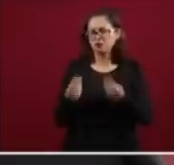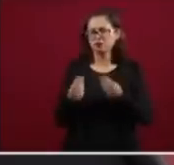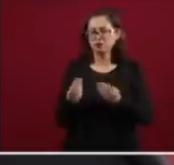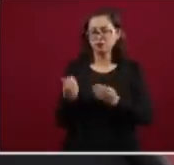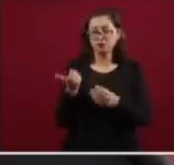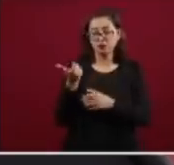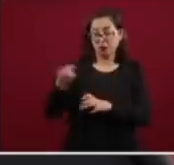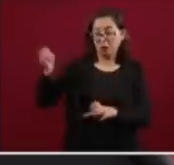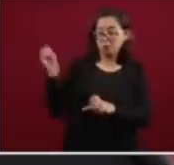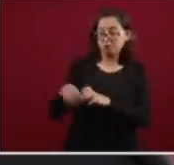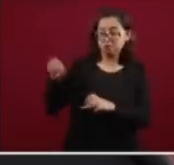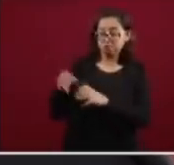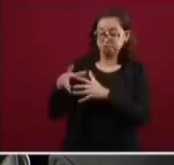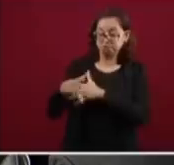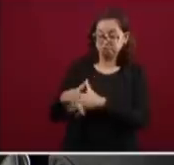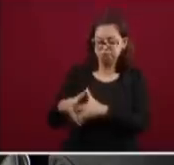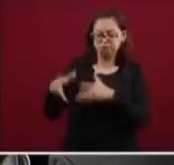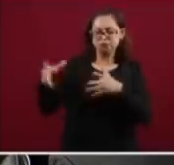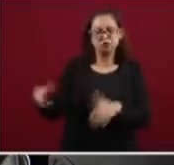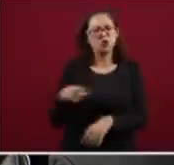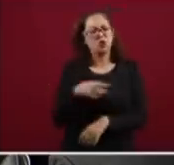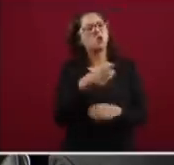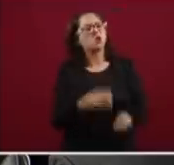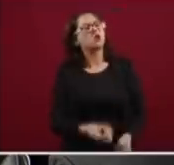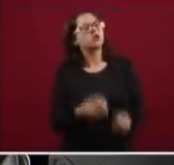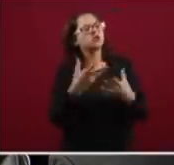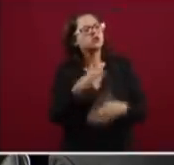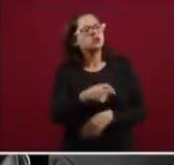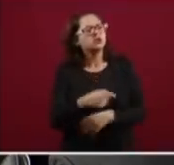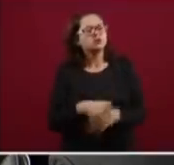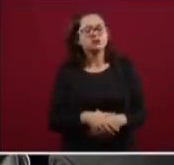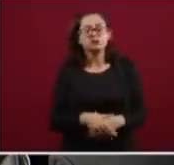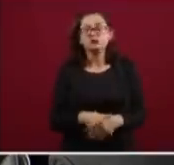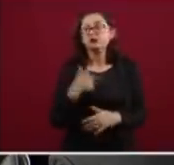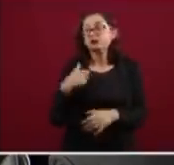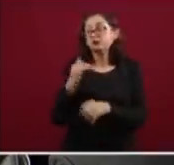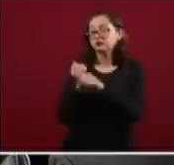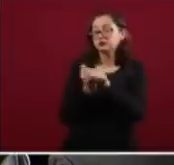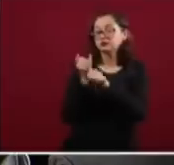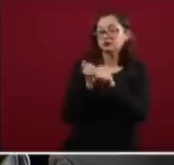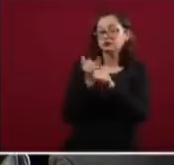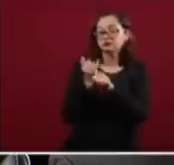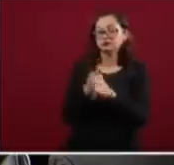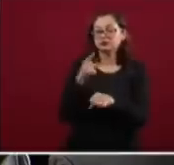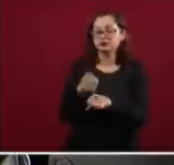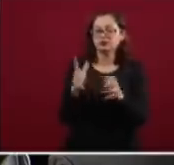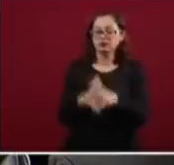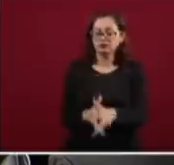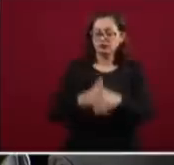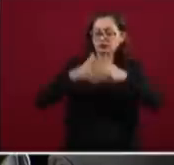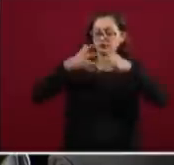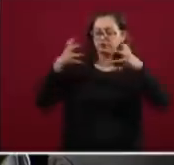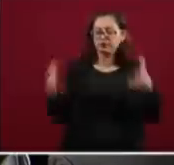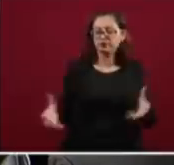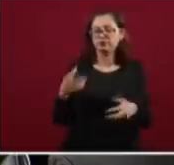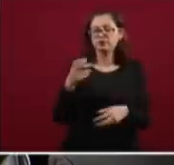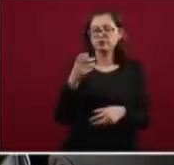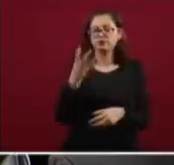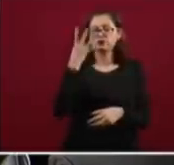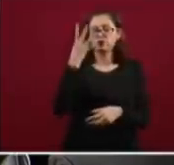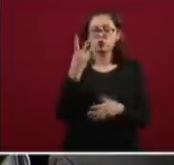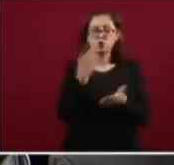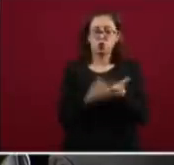tanto según los cuánto es estas desgracias que se consultaron aumentó su patrimonio cuatro veces